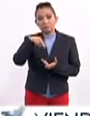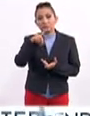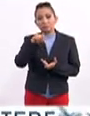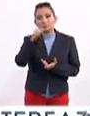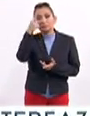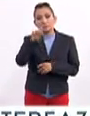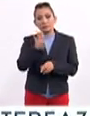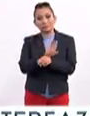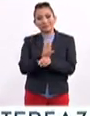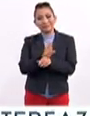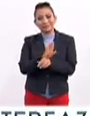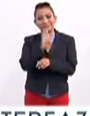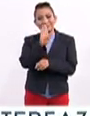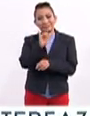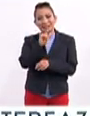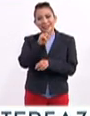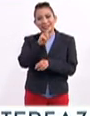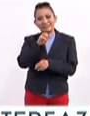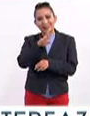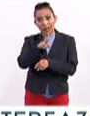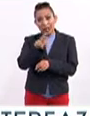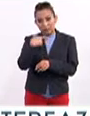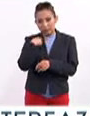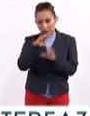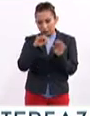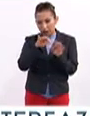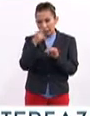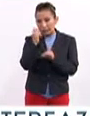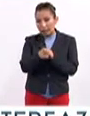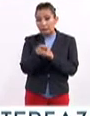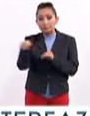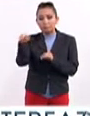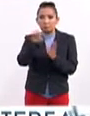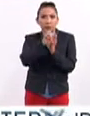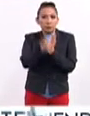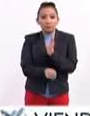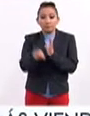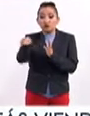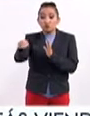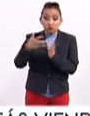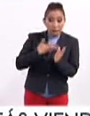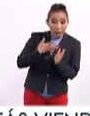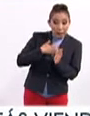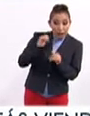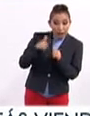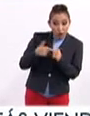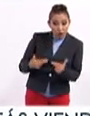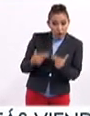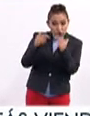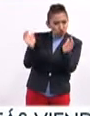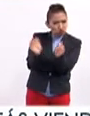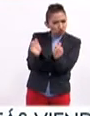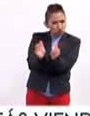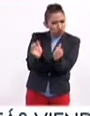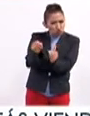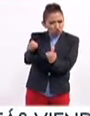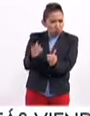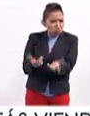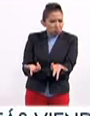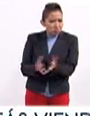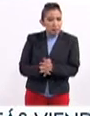para el bienestar. Se los explico: el que tenga un pequeño negocio